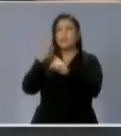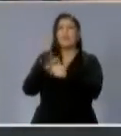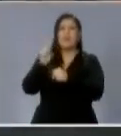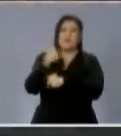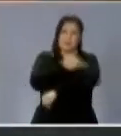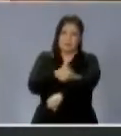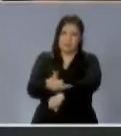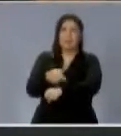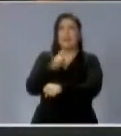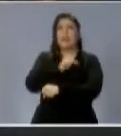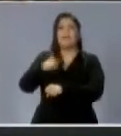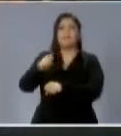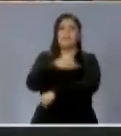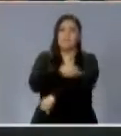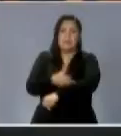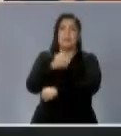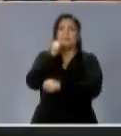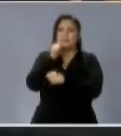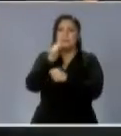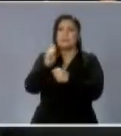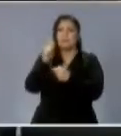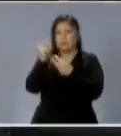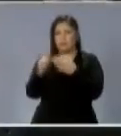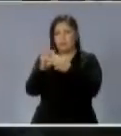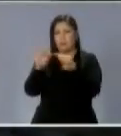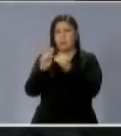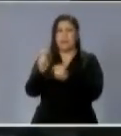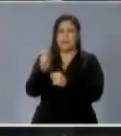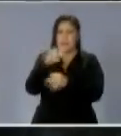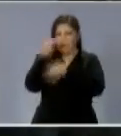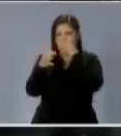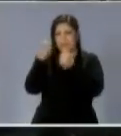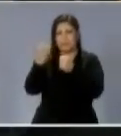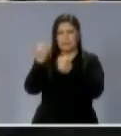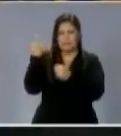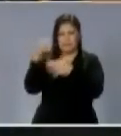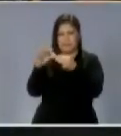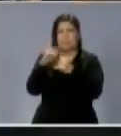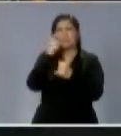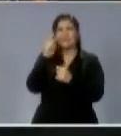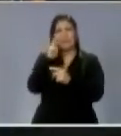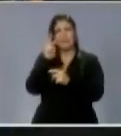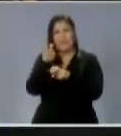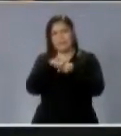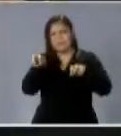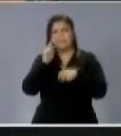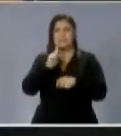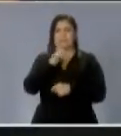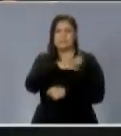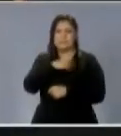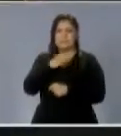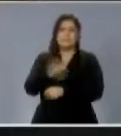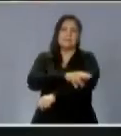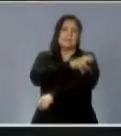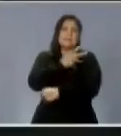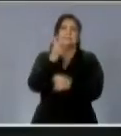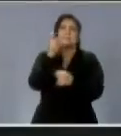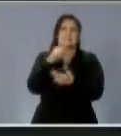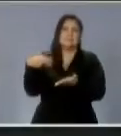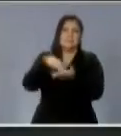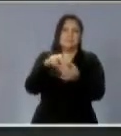que la PGR, el CISEN y la Policía Federal hicieron estos 6 años. No tiene caso debatir, así sea